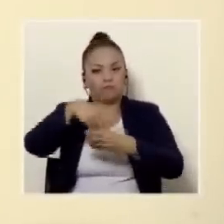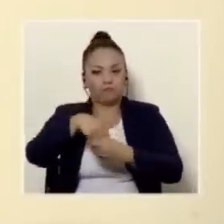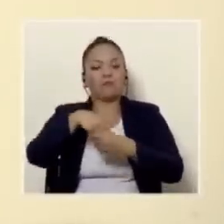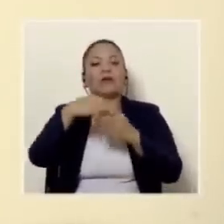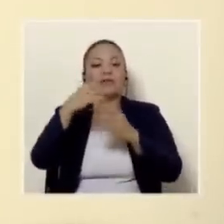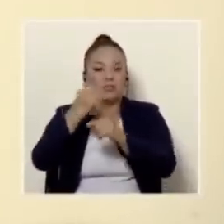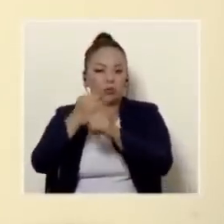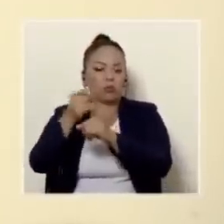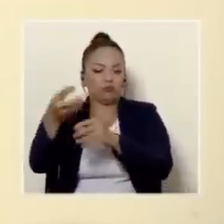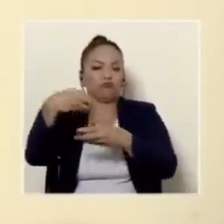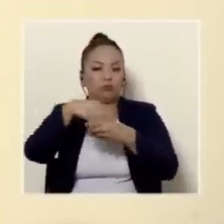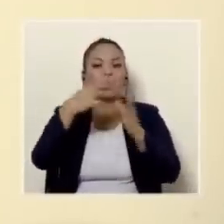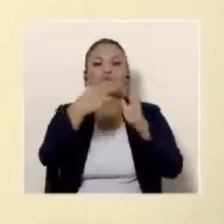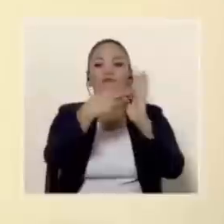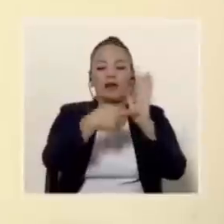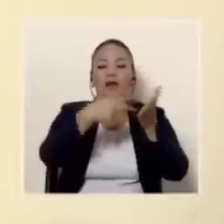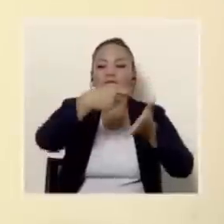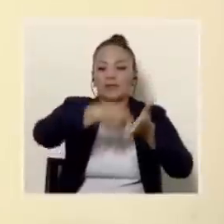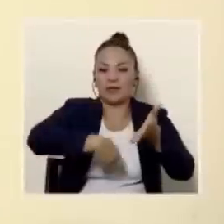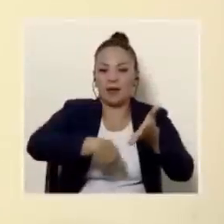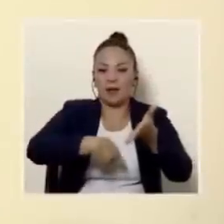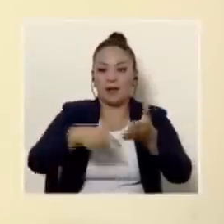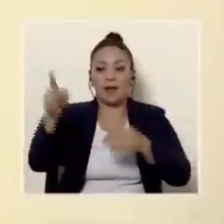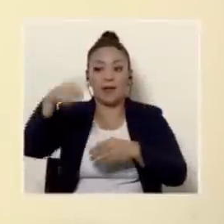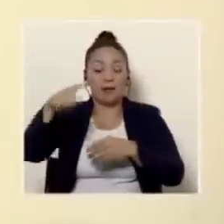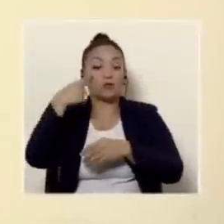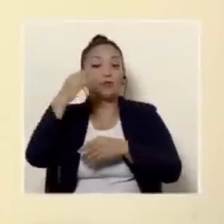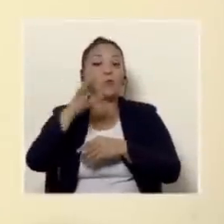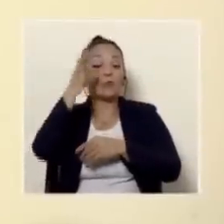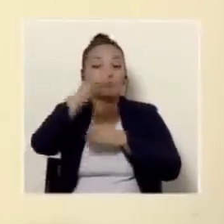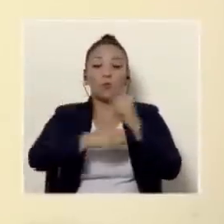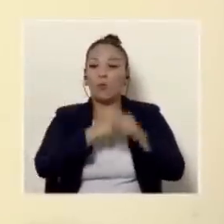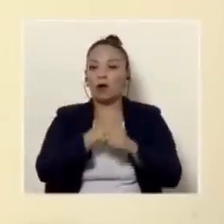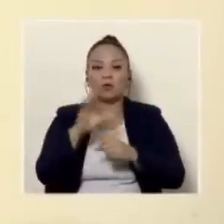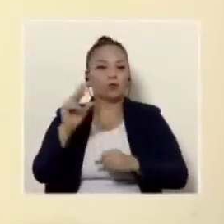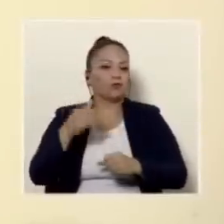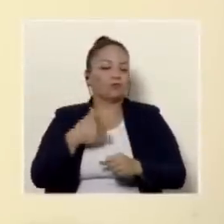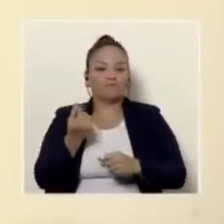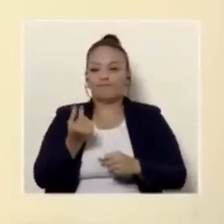regla fiscal y para el año entrante no iban a tener plata.